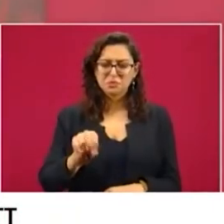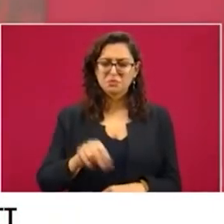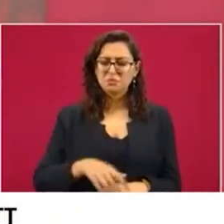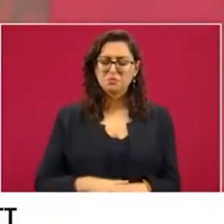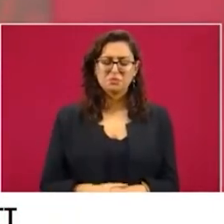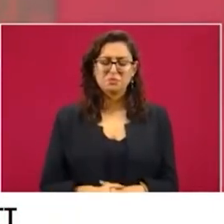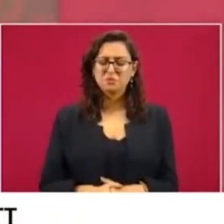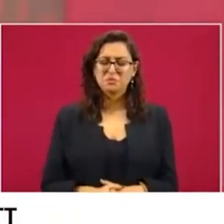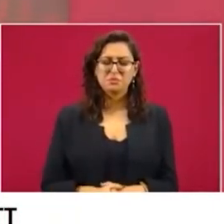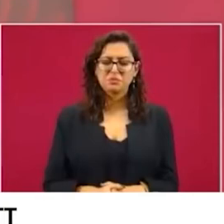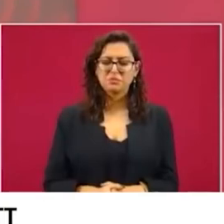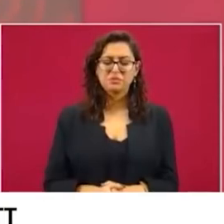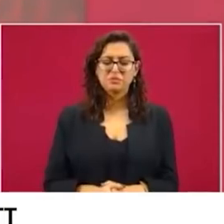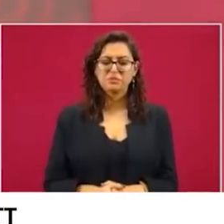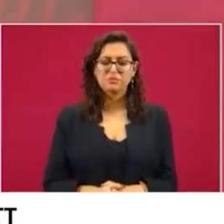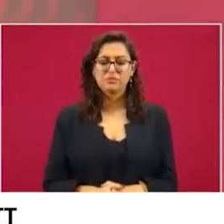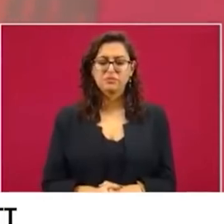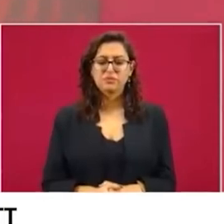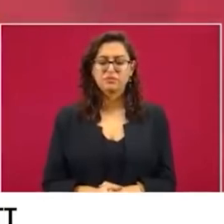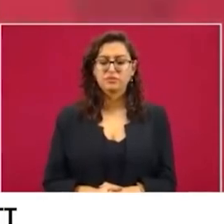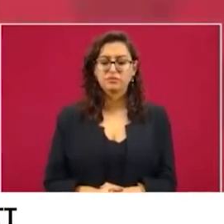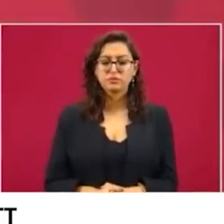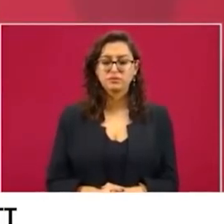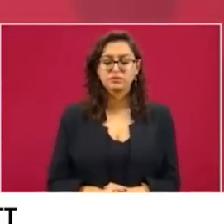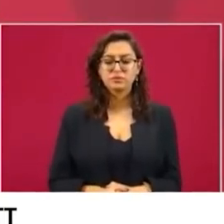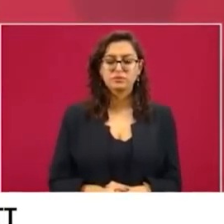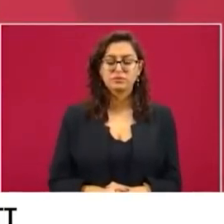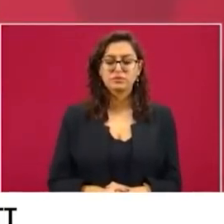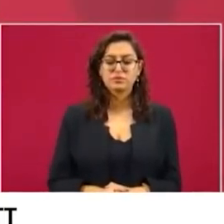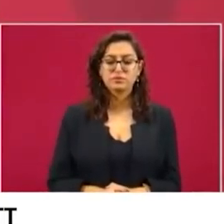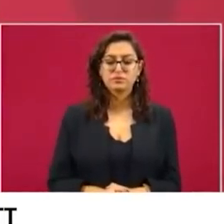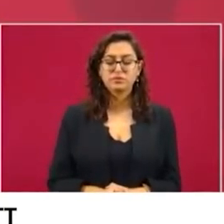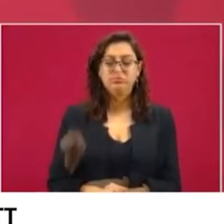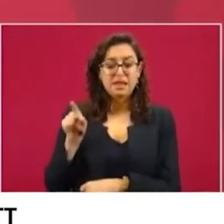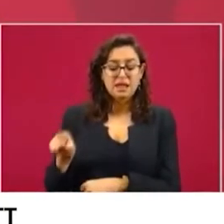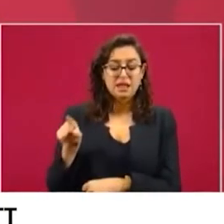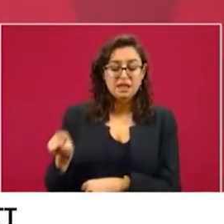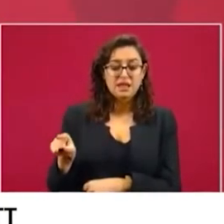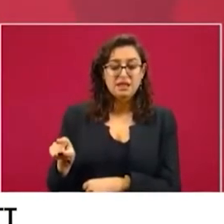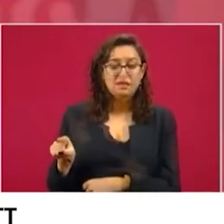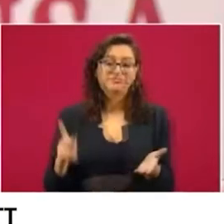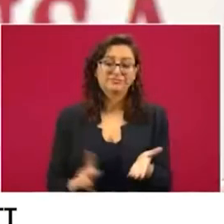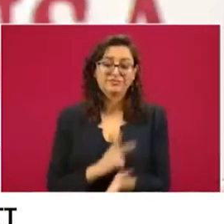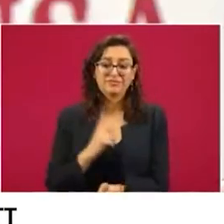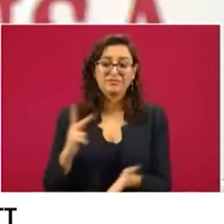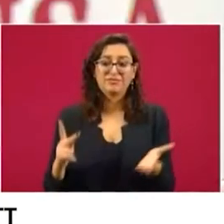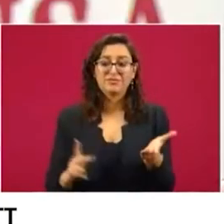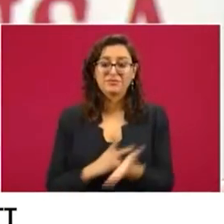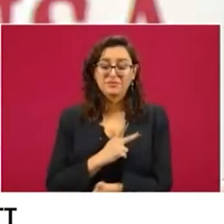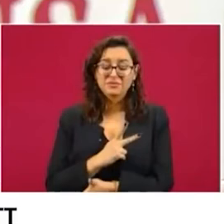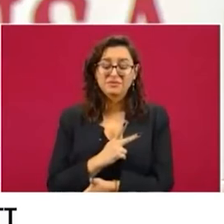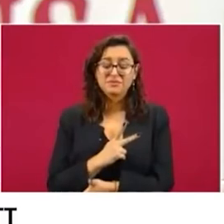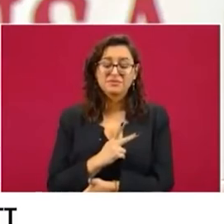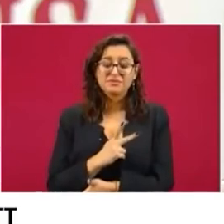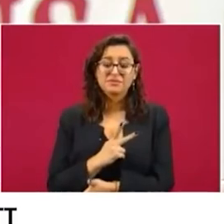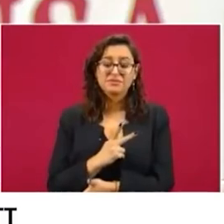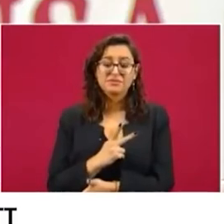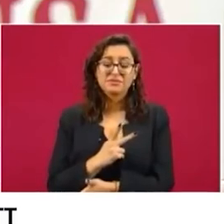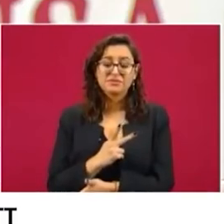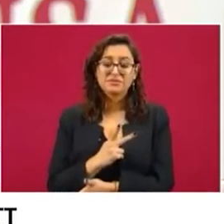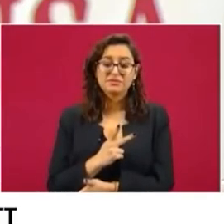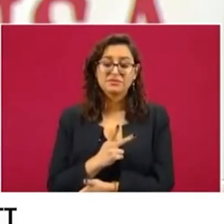este diferencias al inicio parte le ha tocado ordenar todo él